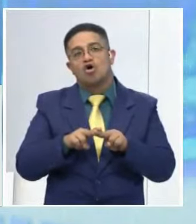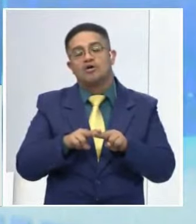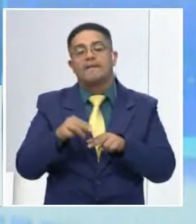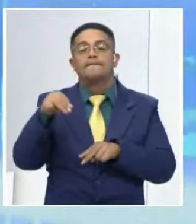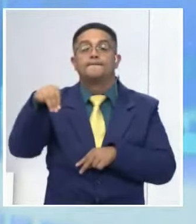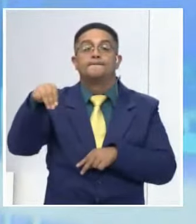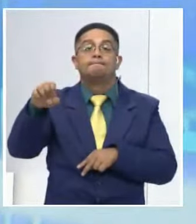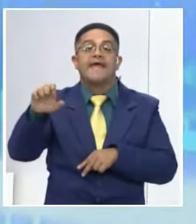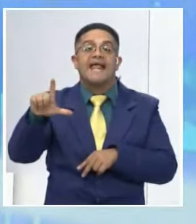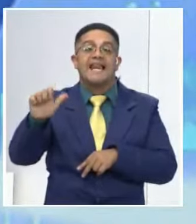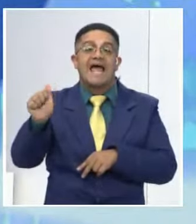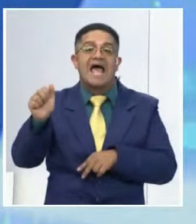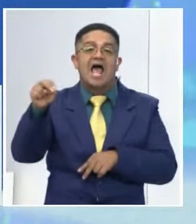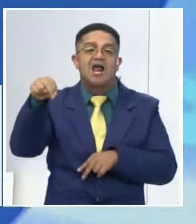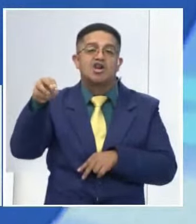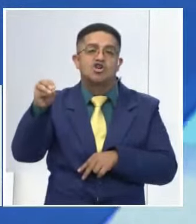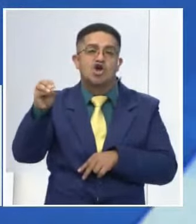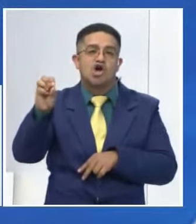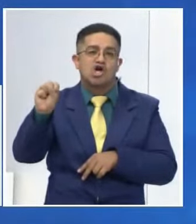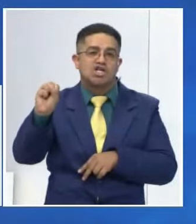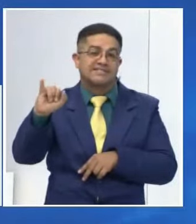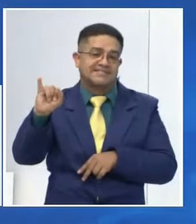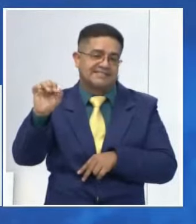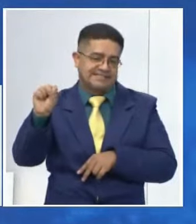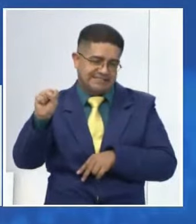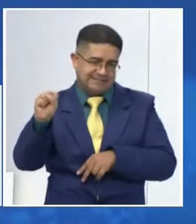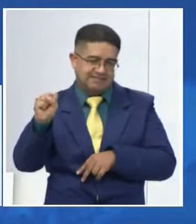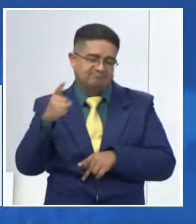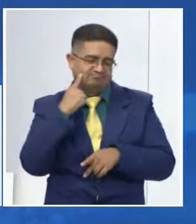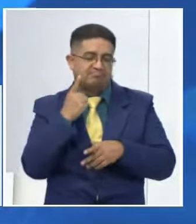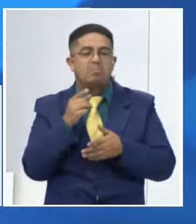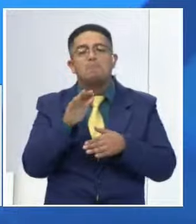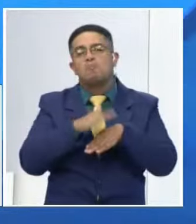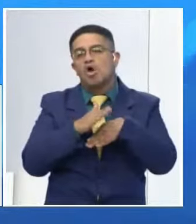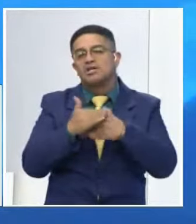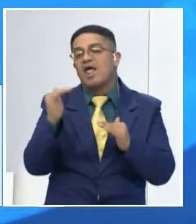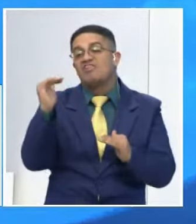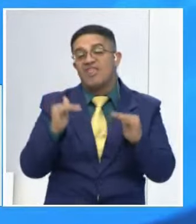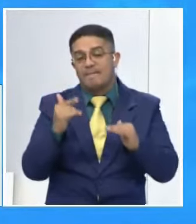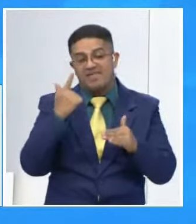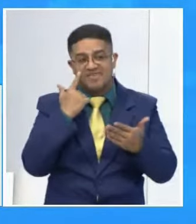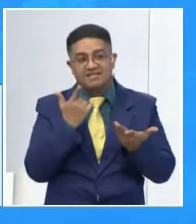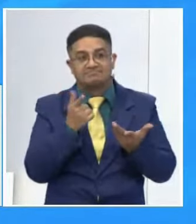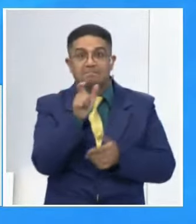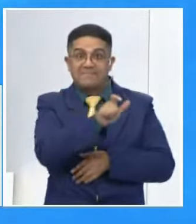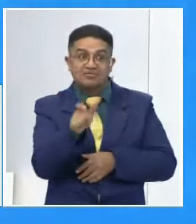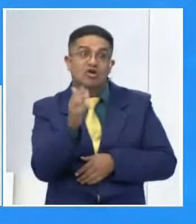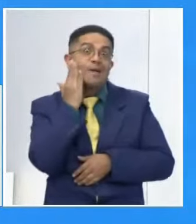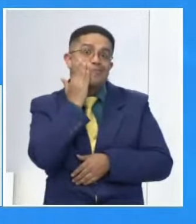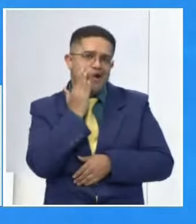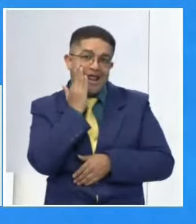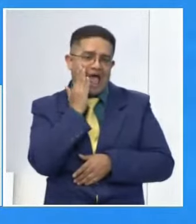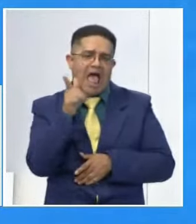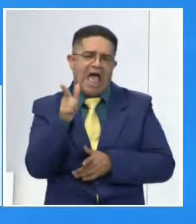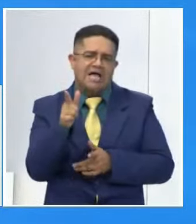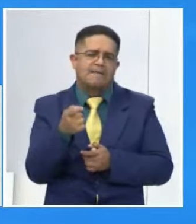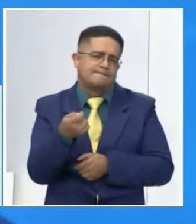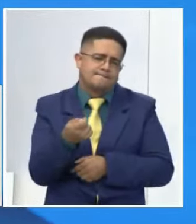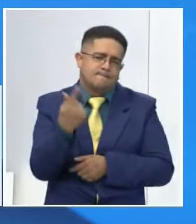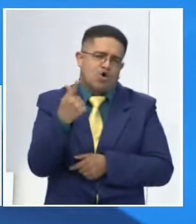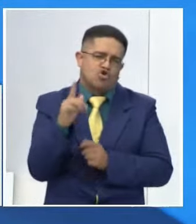melanosis fisiológicas de la encía o de la cavidad bucal, porque obviamente esas personas de tez morena producen más melanina que nosotros,